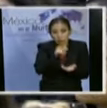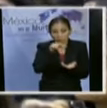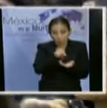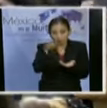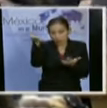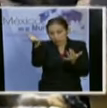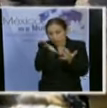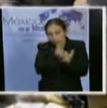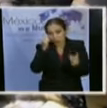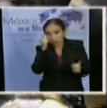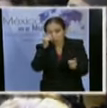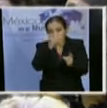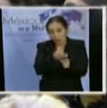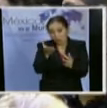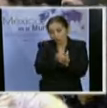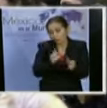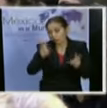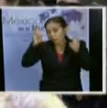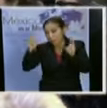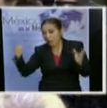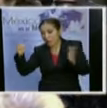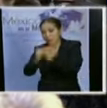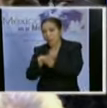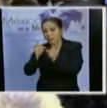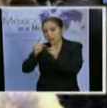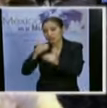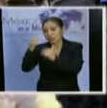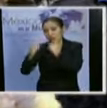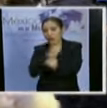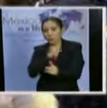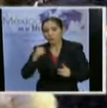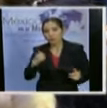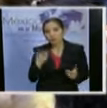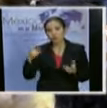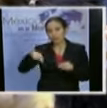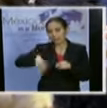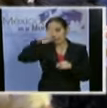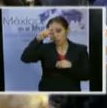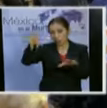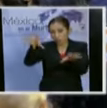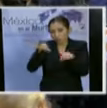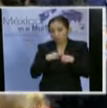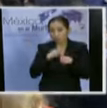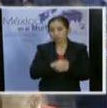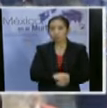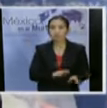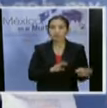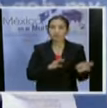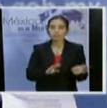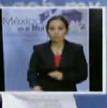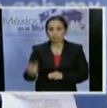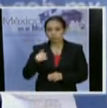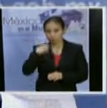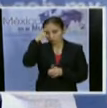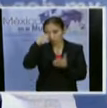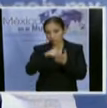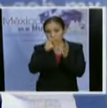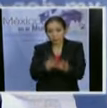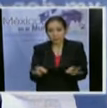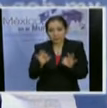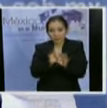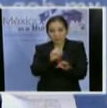radar y en sus objetivos el tema de la agenda del desarrollo y los compromisos que nuestro país va a adquirir ahí. Bueno, nos parece importantísimo,